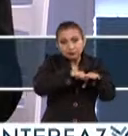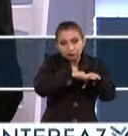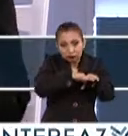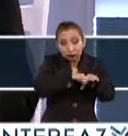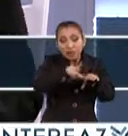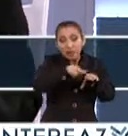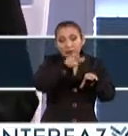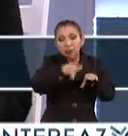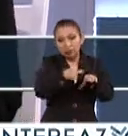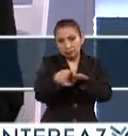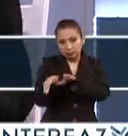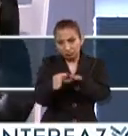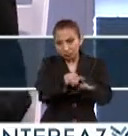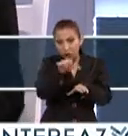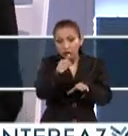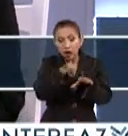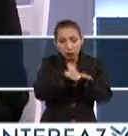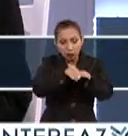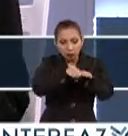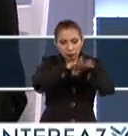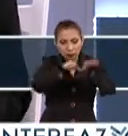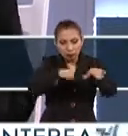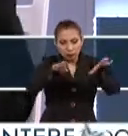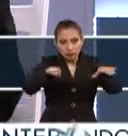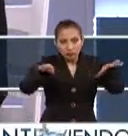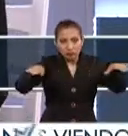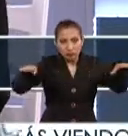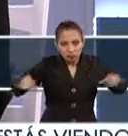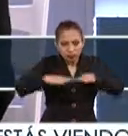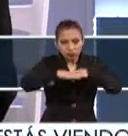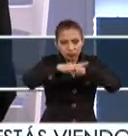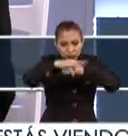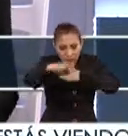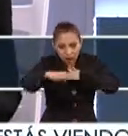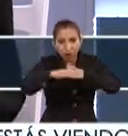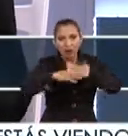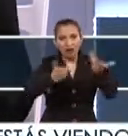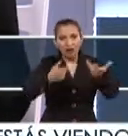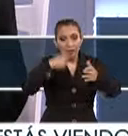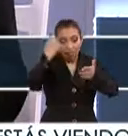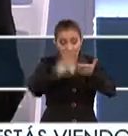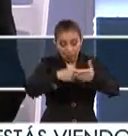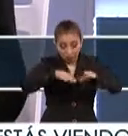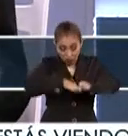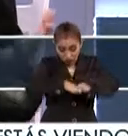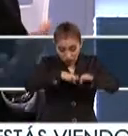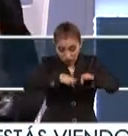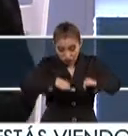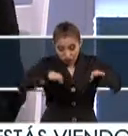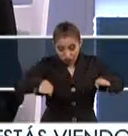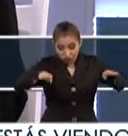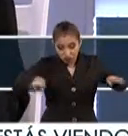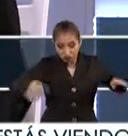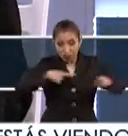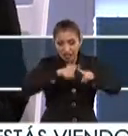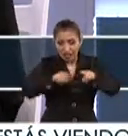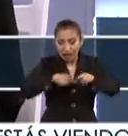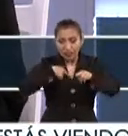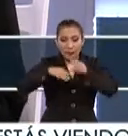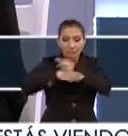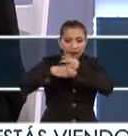Y luego viene cómo viajan las ondas sísmicas y viajan por todo el interior de la Tierra atravesando un sinnúmero